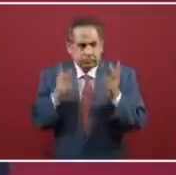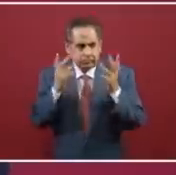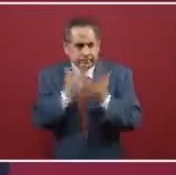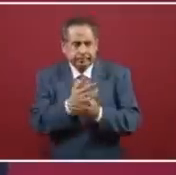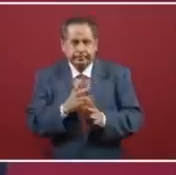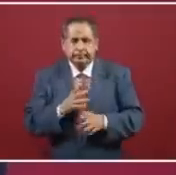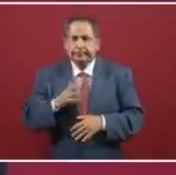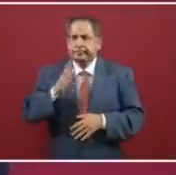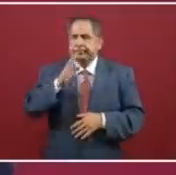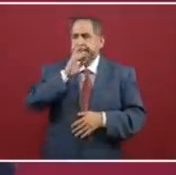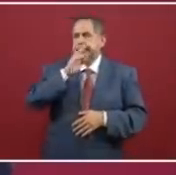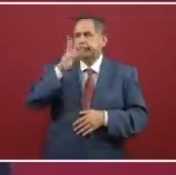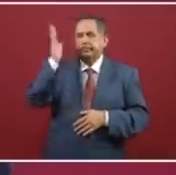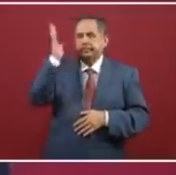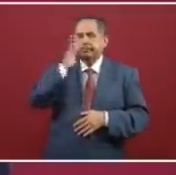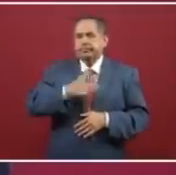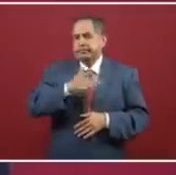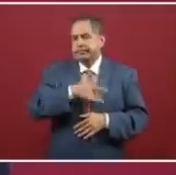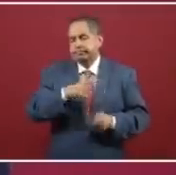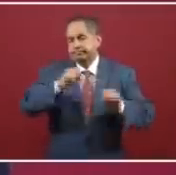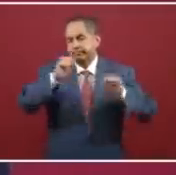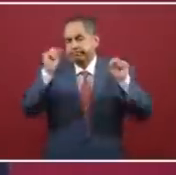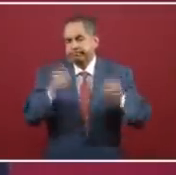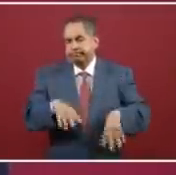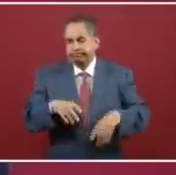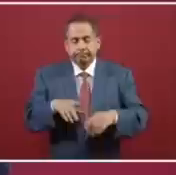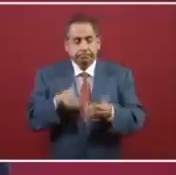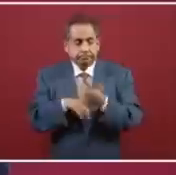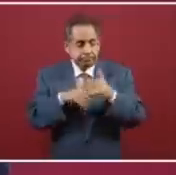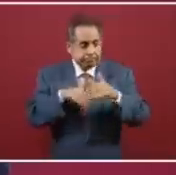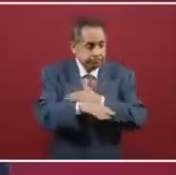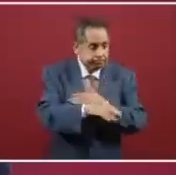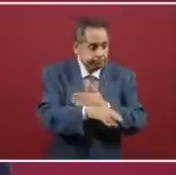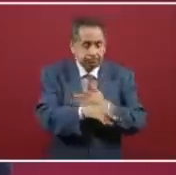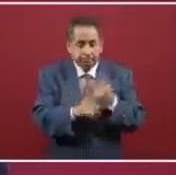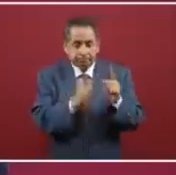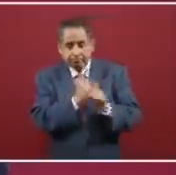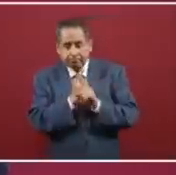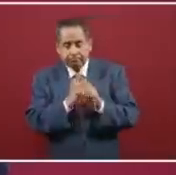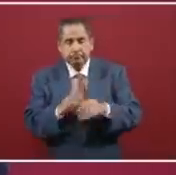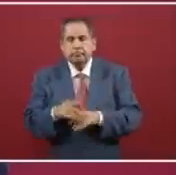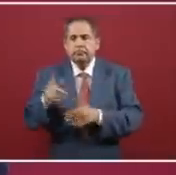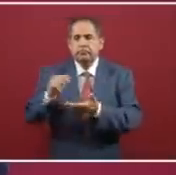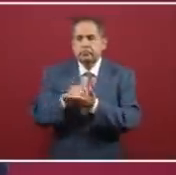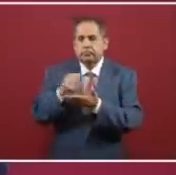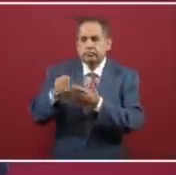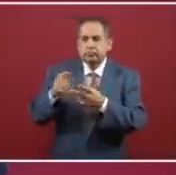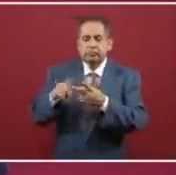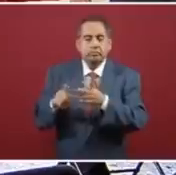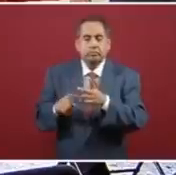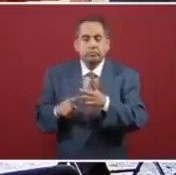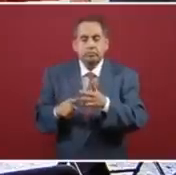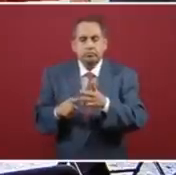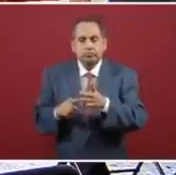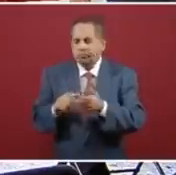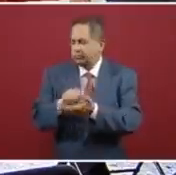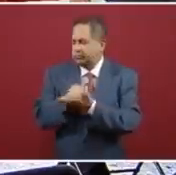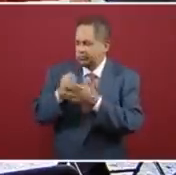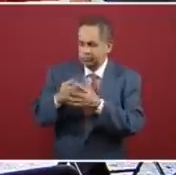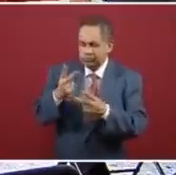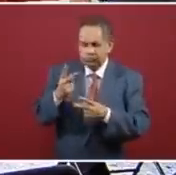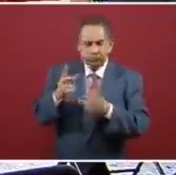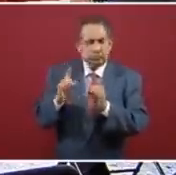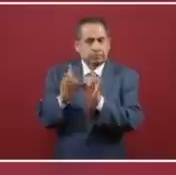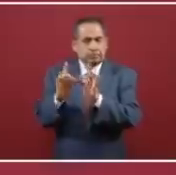normalmente te esperas en una estación de servicio web en tamaulipas around en tamaulipas ha